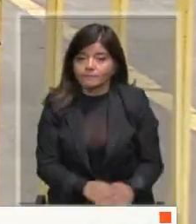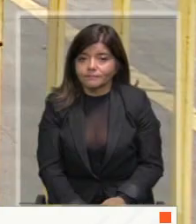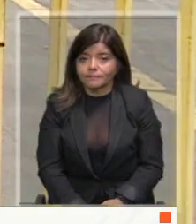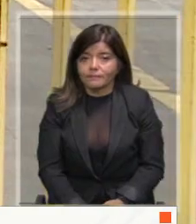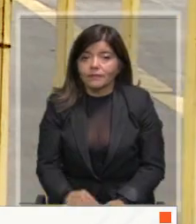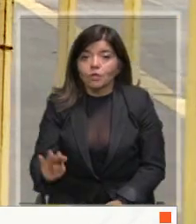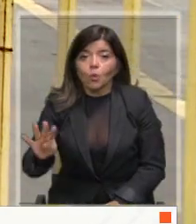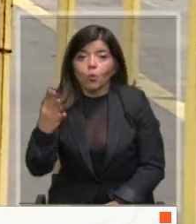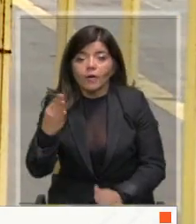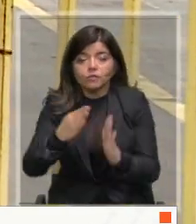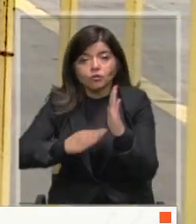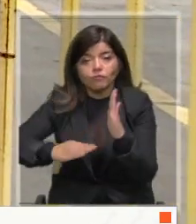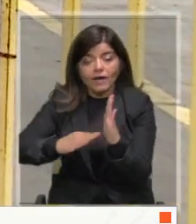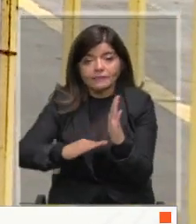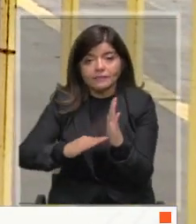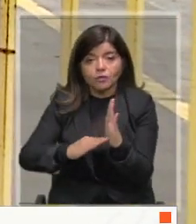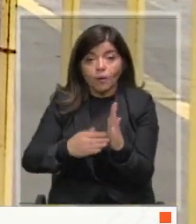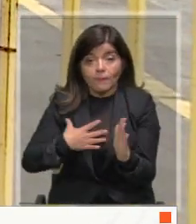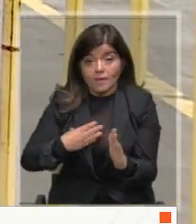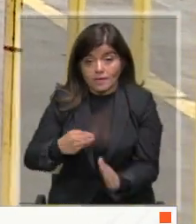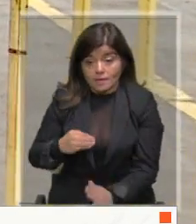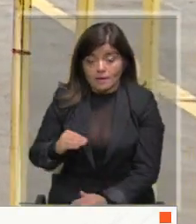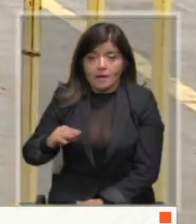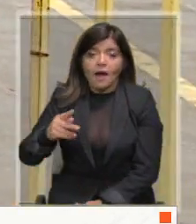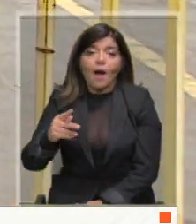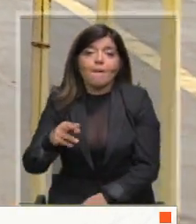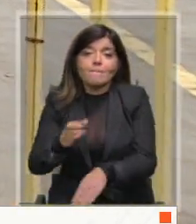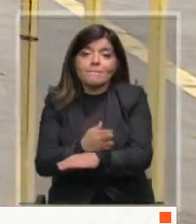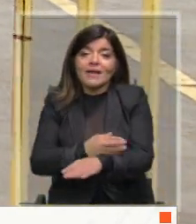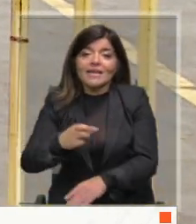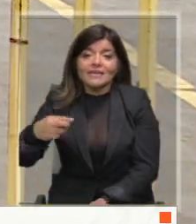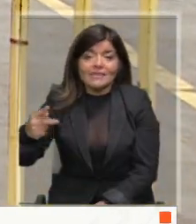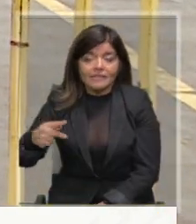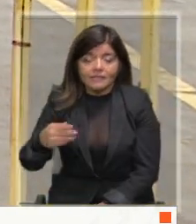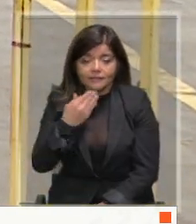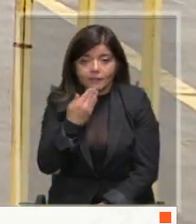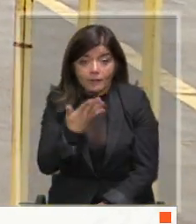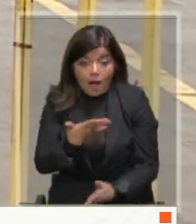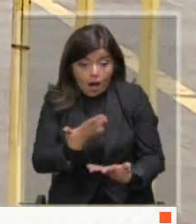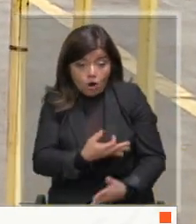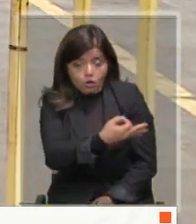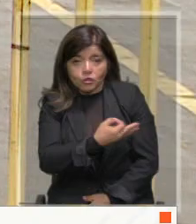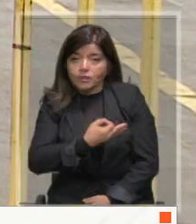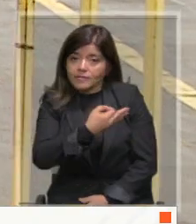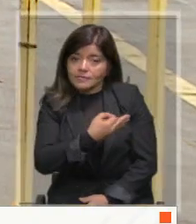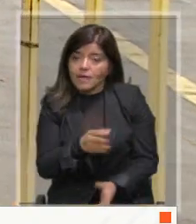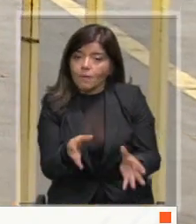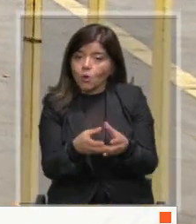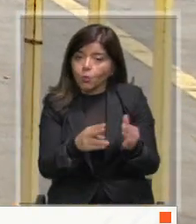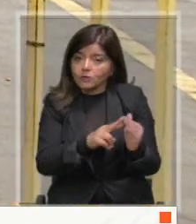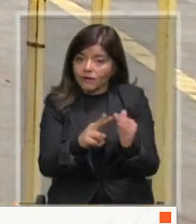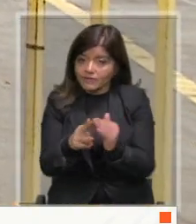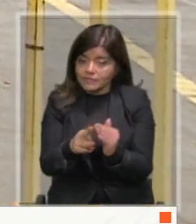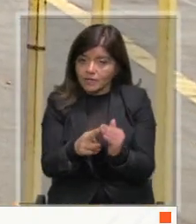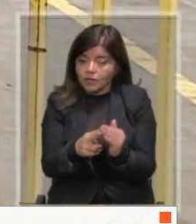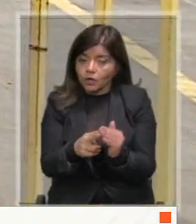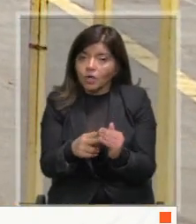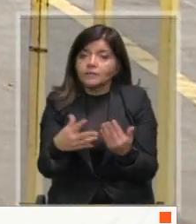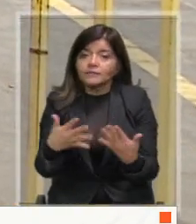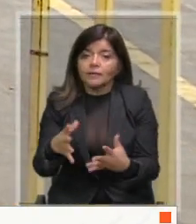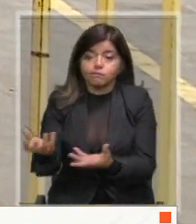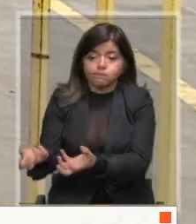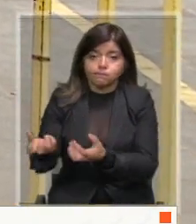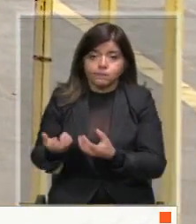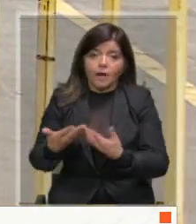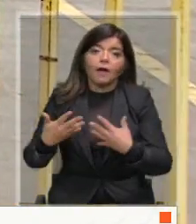Cuarto básico y la más chiquitita en prekinder. Y como bueno, ahora nos decía Ignacio, el de la Junta de Vecinos, que recuperaron la gran